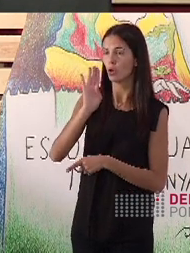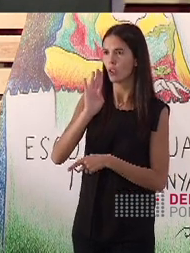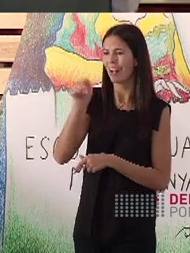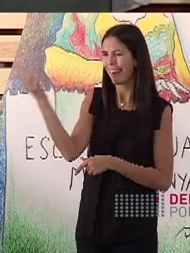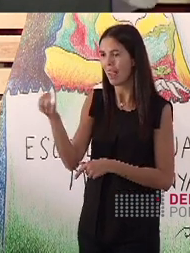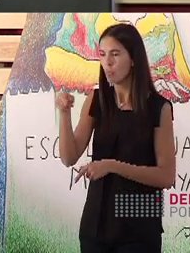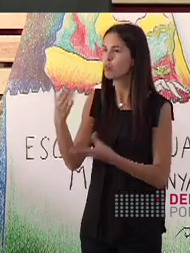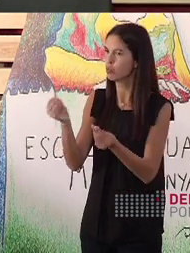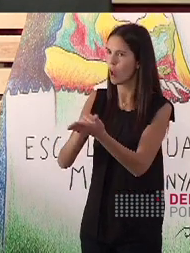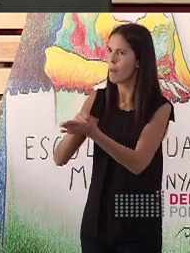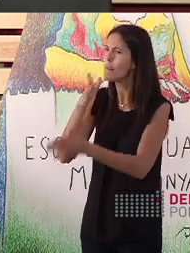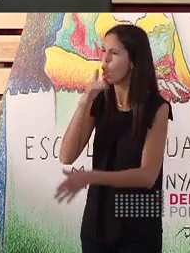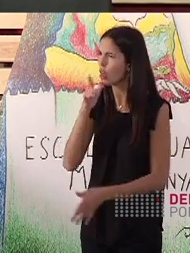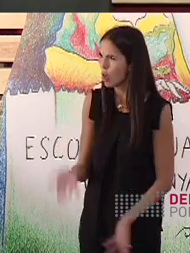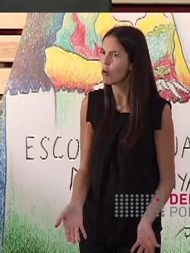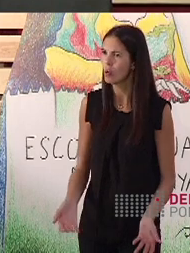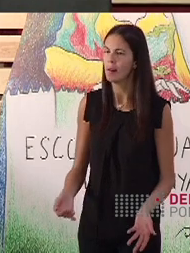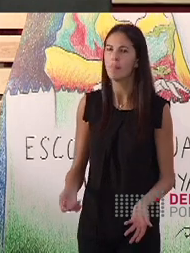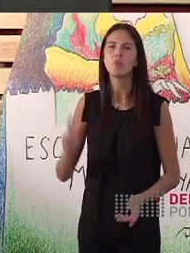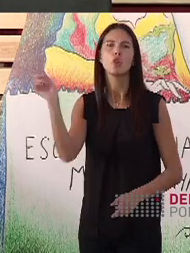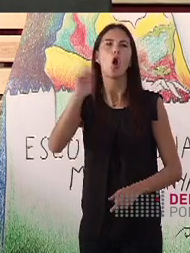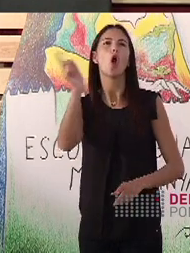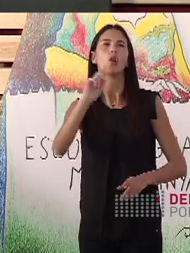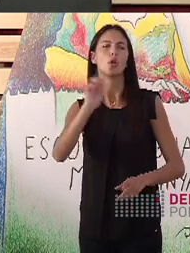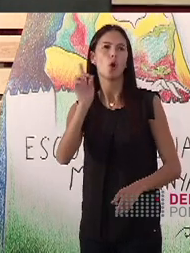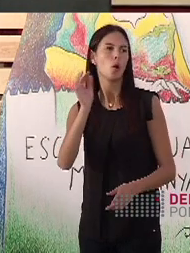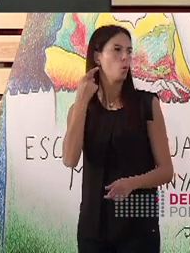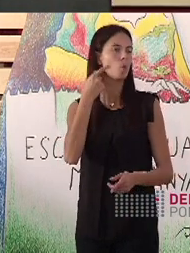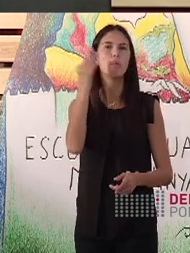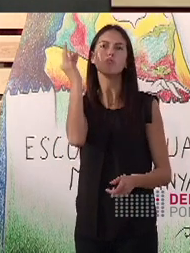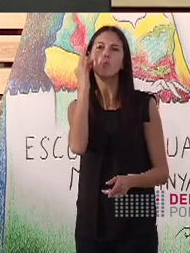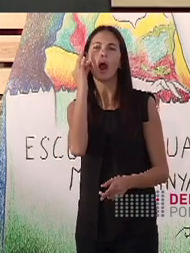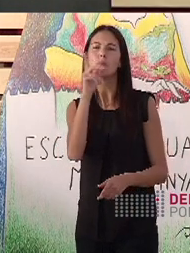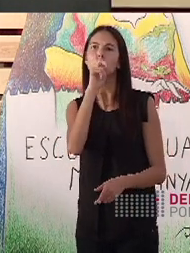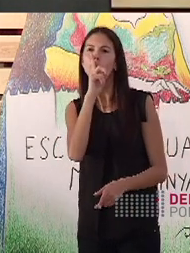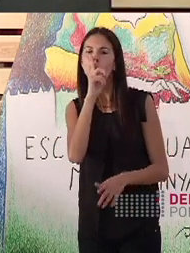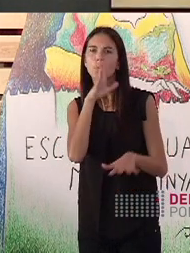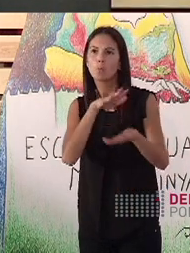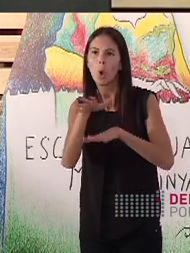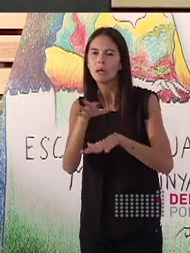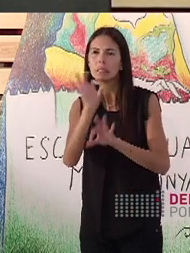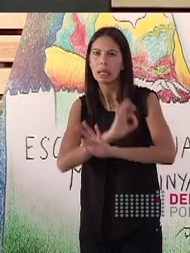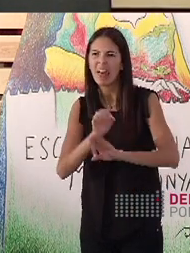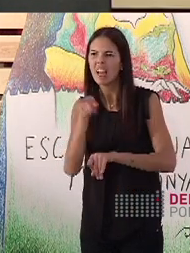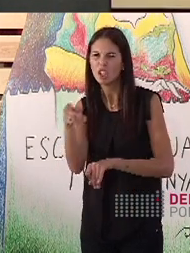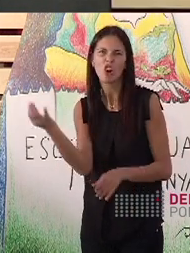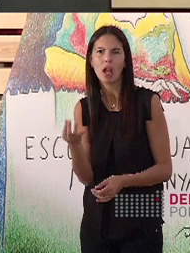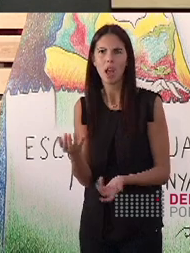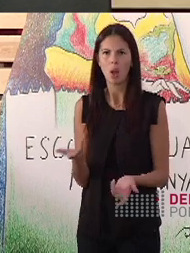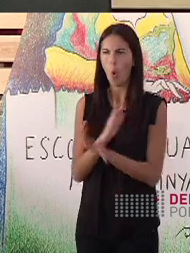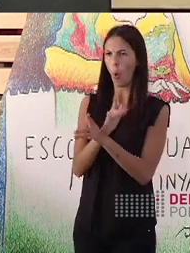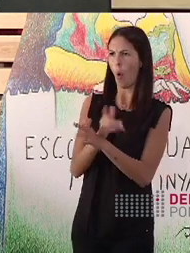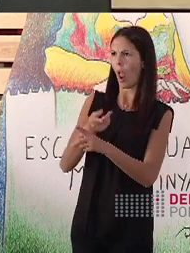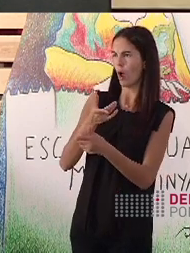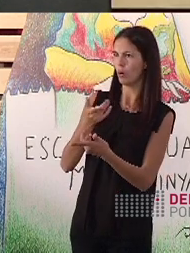violaciones, gran cosa. No, no, aquello de una mujer callada, en silencio, sin moverse prácticamente, eso es un jolgorio